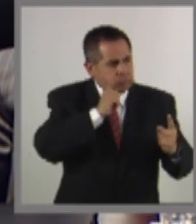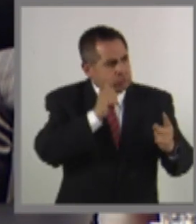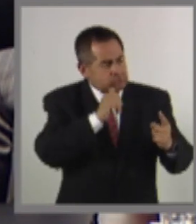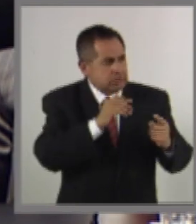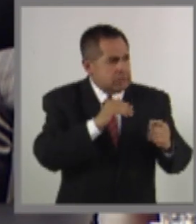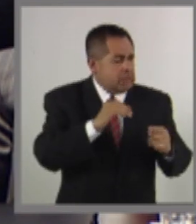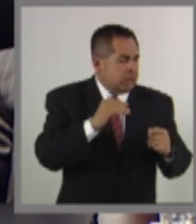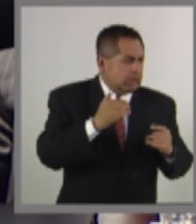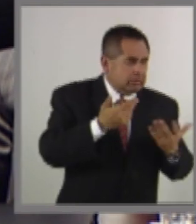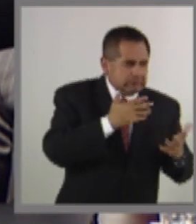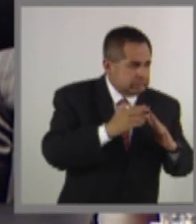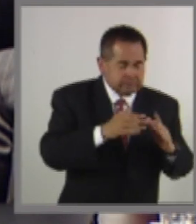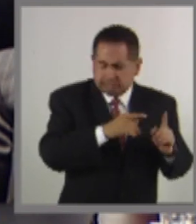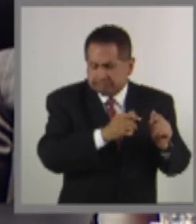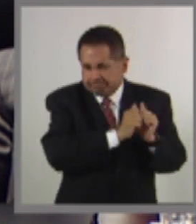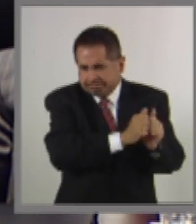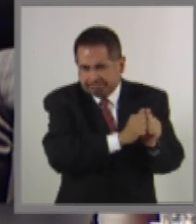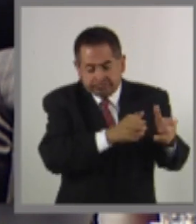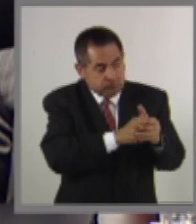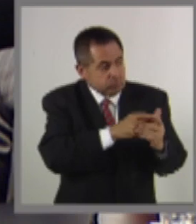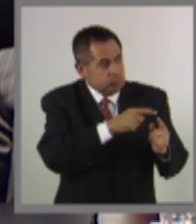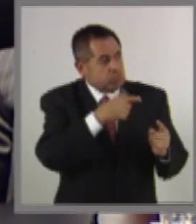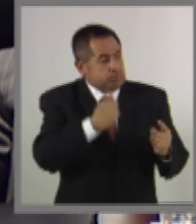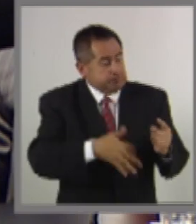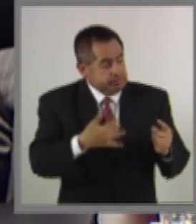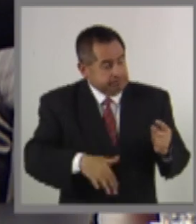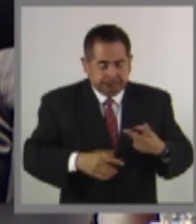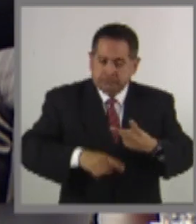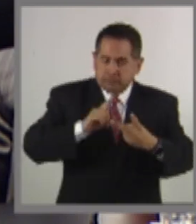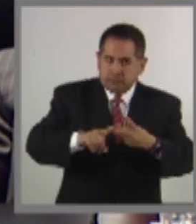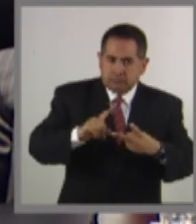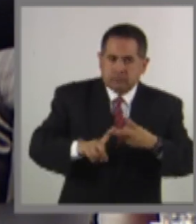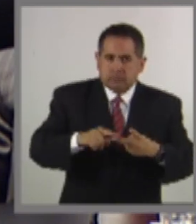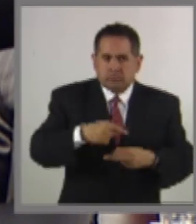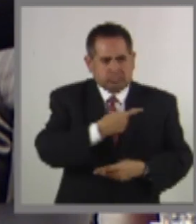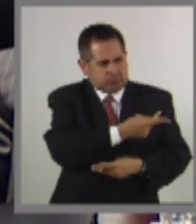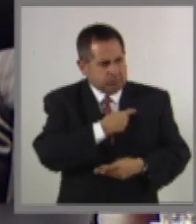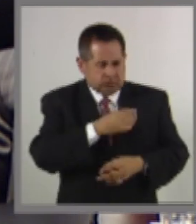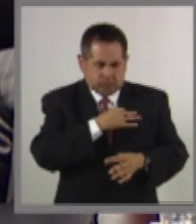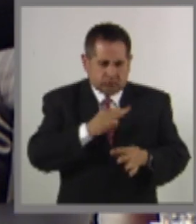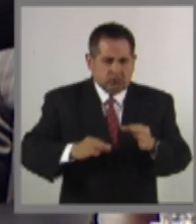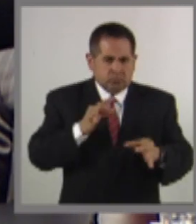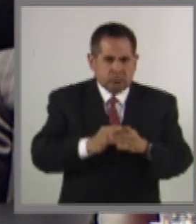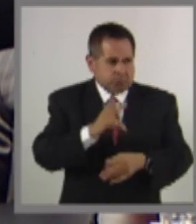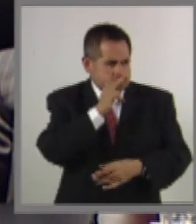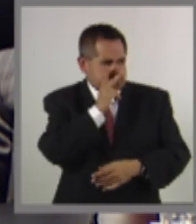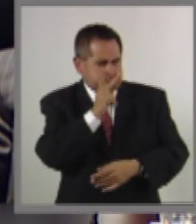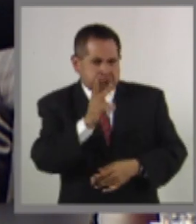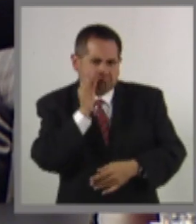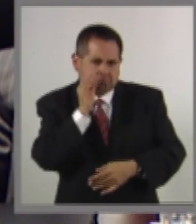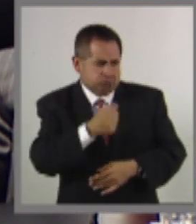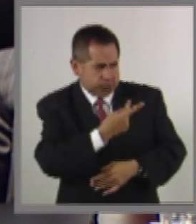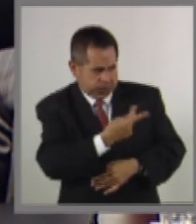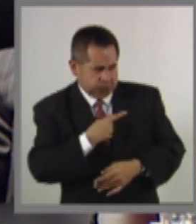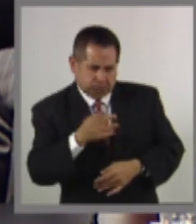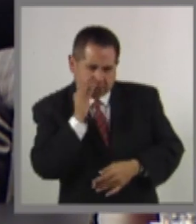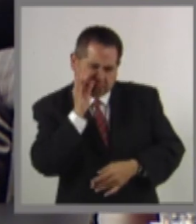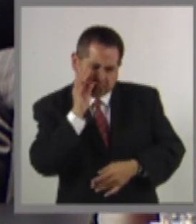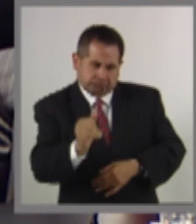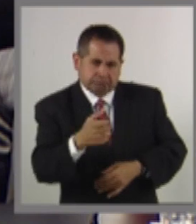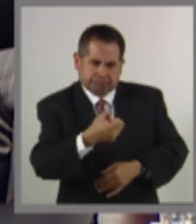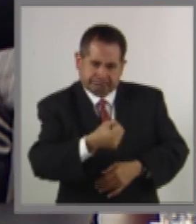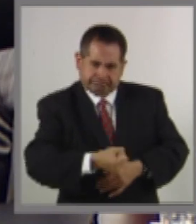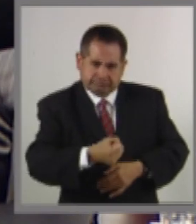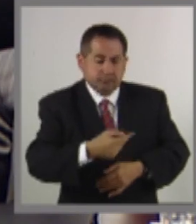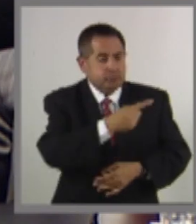las malas estuvieron contigo. Dos, que cumplimos con nuestra palabra tú y yo. Cuando tomaste